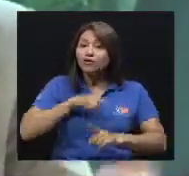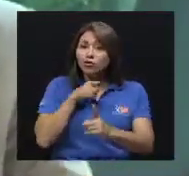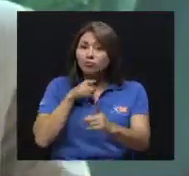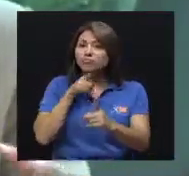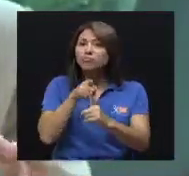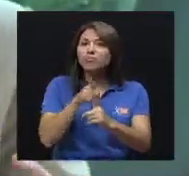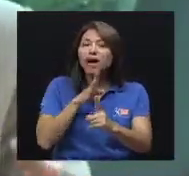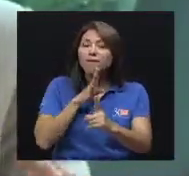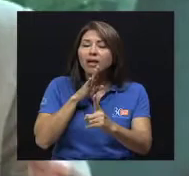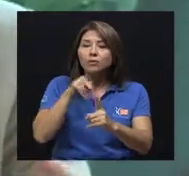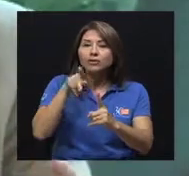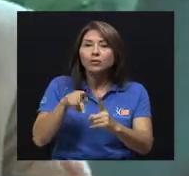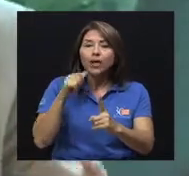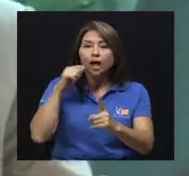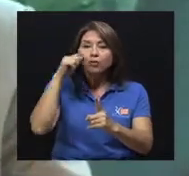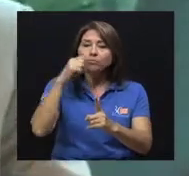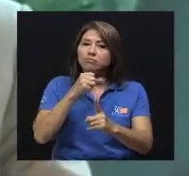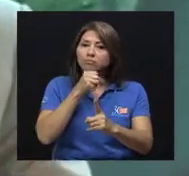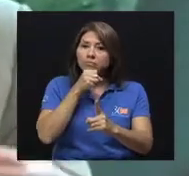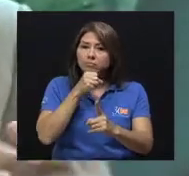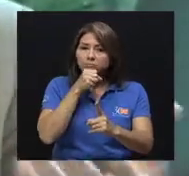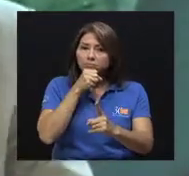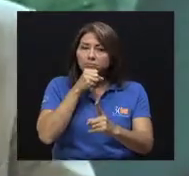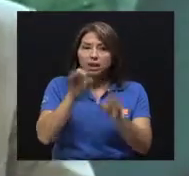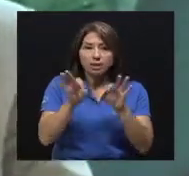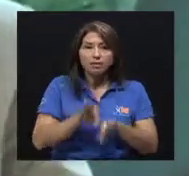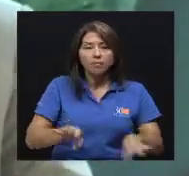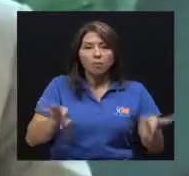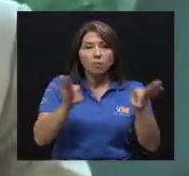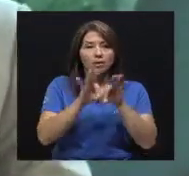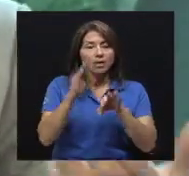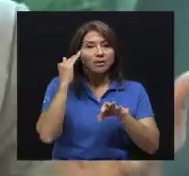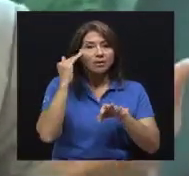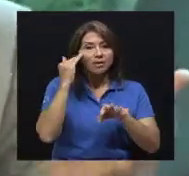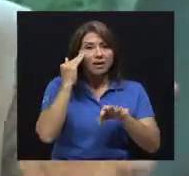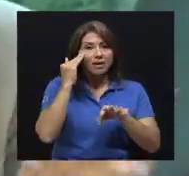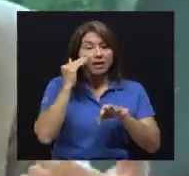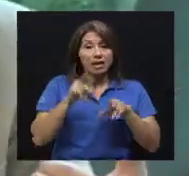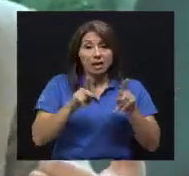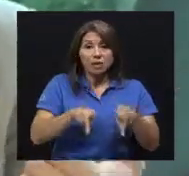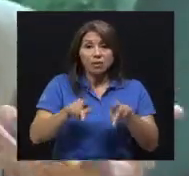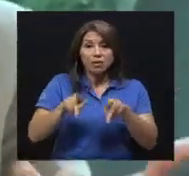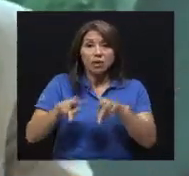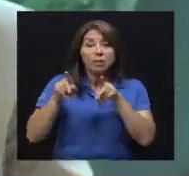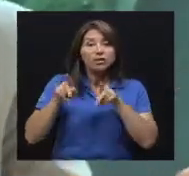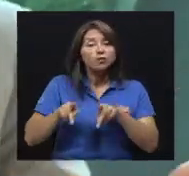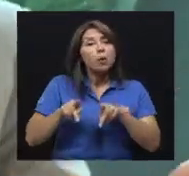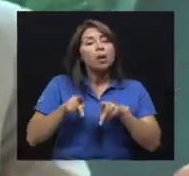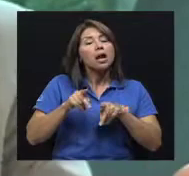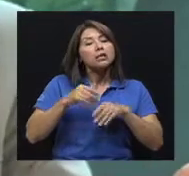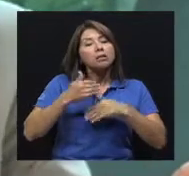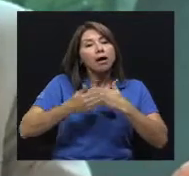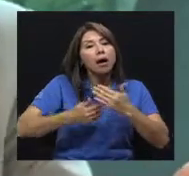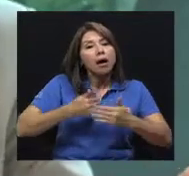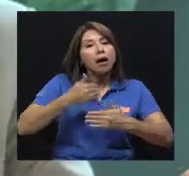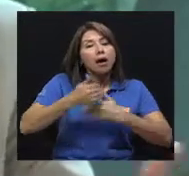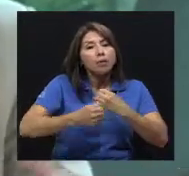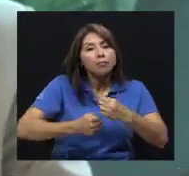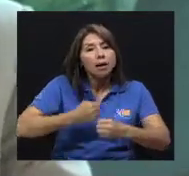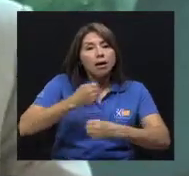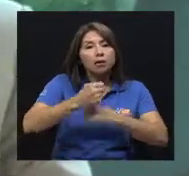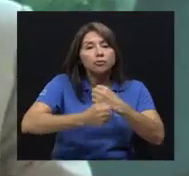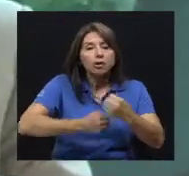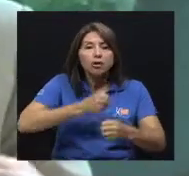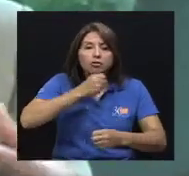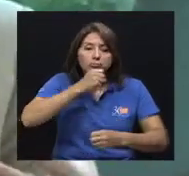mayores, es importante también saber que hay cambios que el corazón hace conforme vamos aumentando en edad. Y